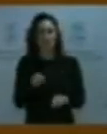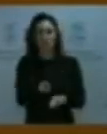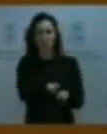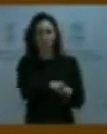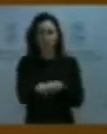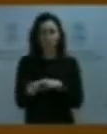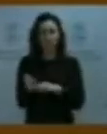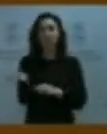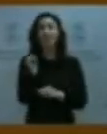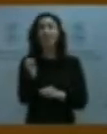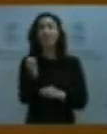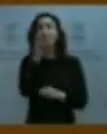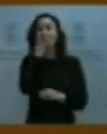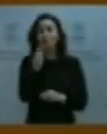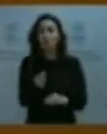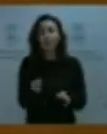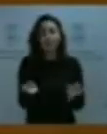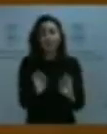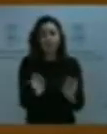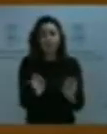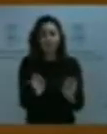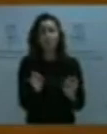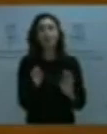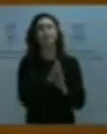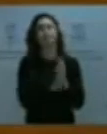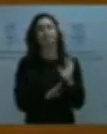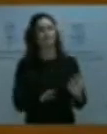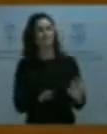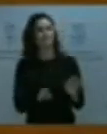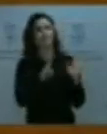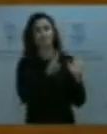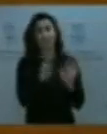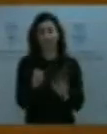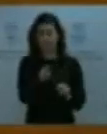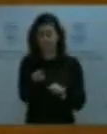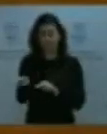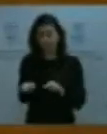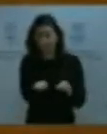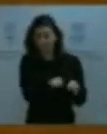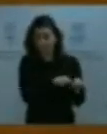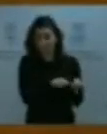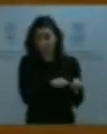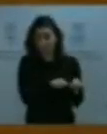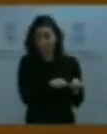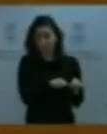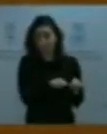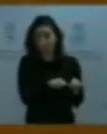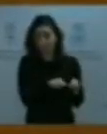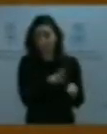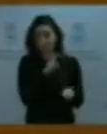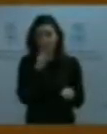son las medidas. 70 cacerías en reservas regionales de las que depende